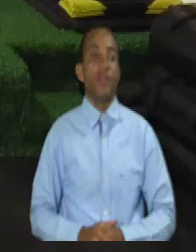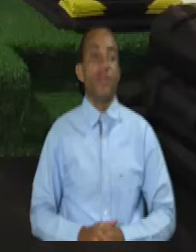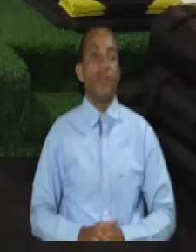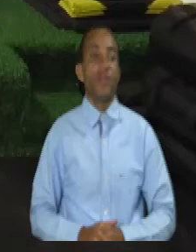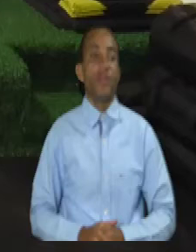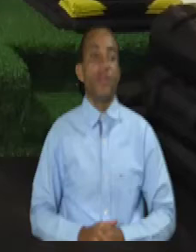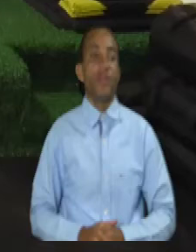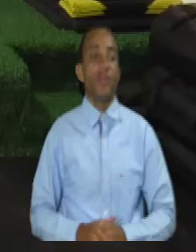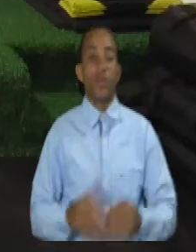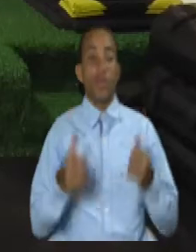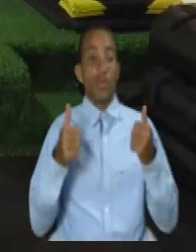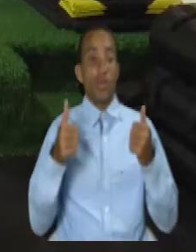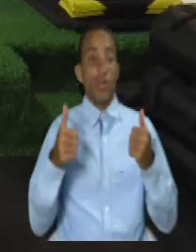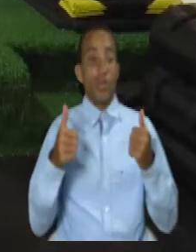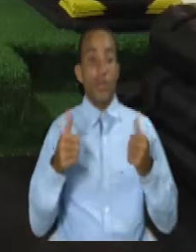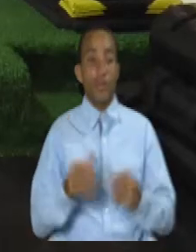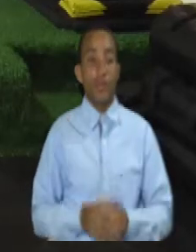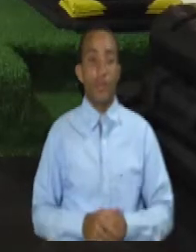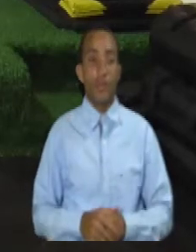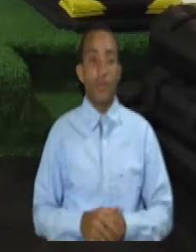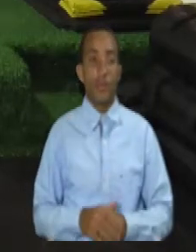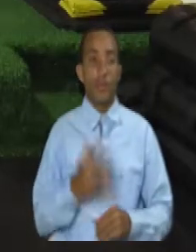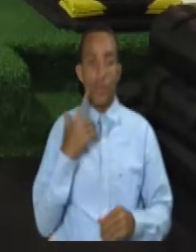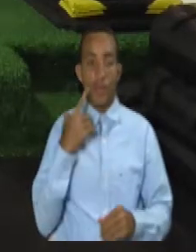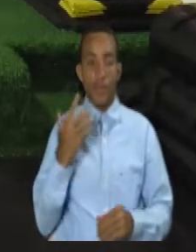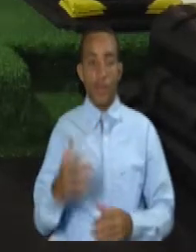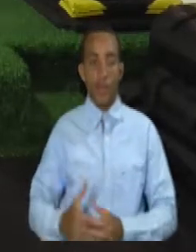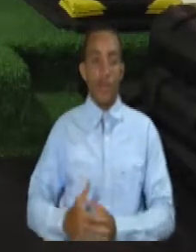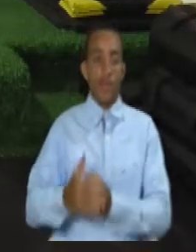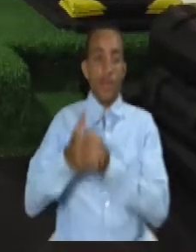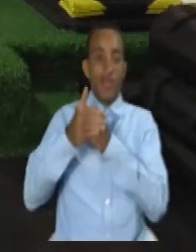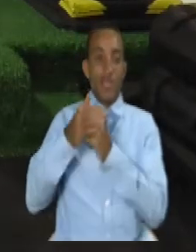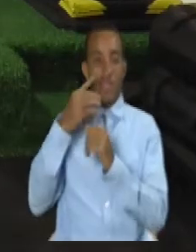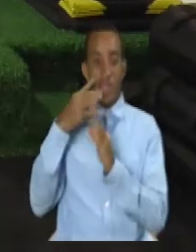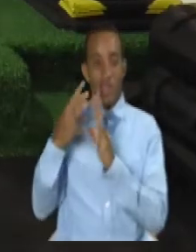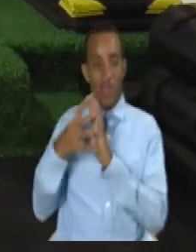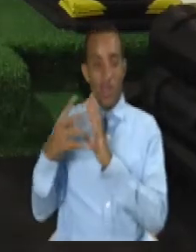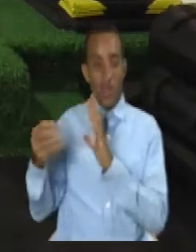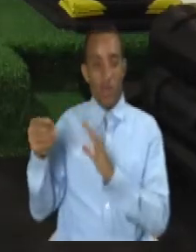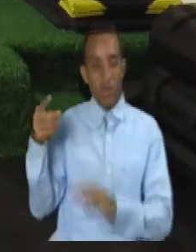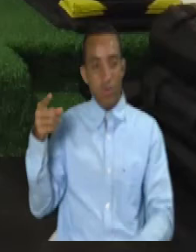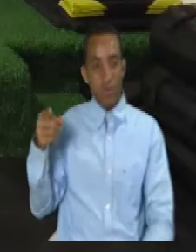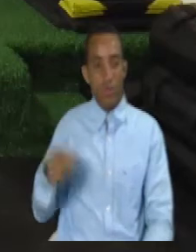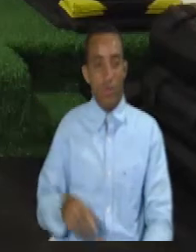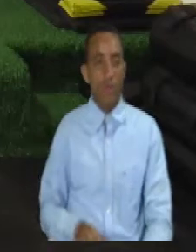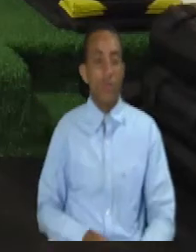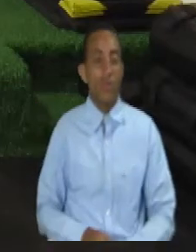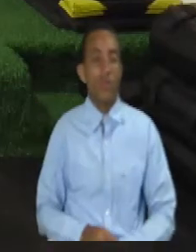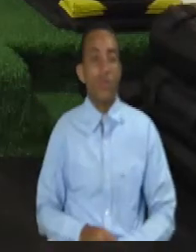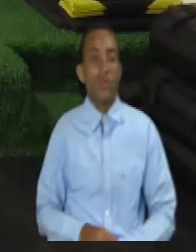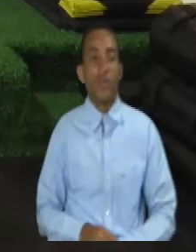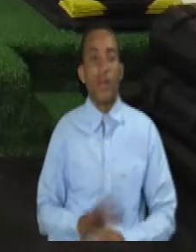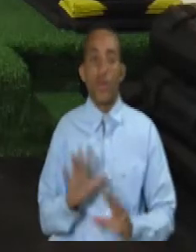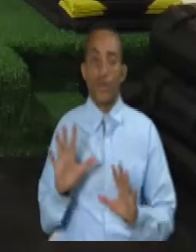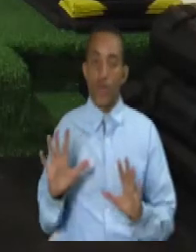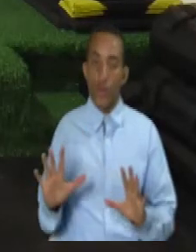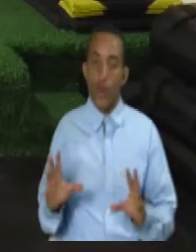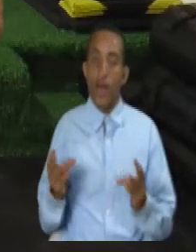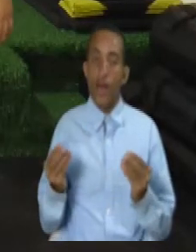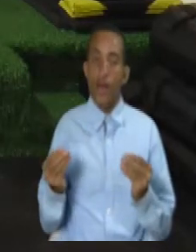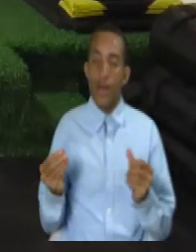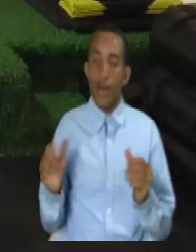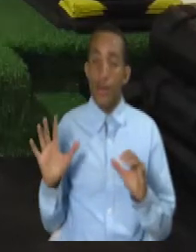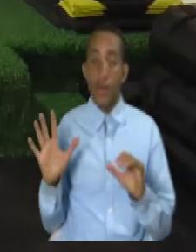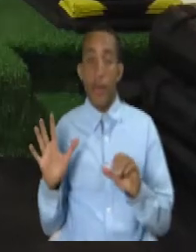Muy bien, Kiara. Ahora vamos a llevar la rodilla arriba. Suavecito, eso. Si no tengo equilibrio, háganlo suave, háganlo sin